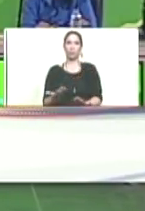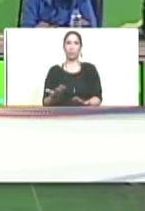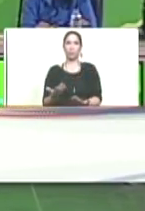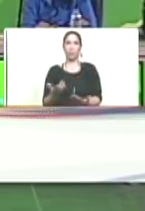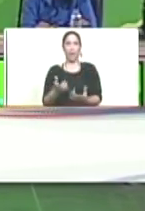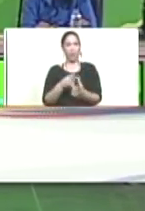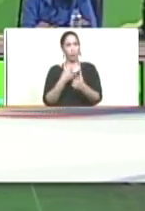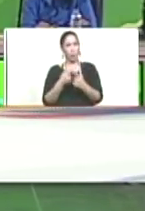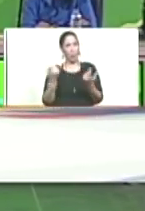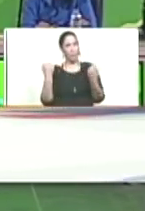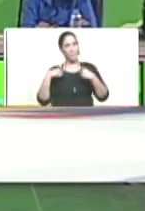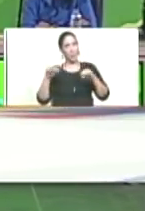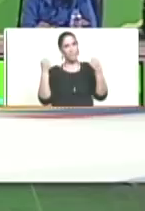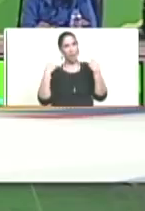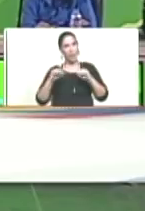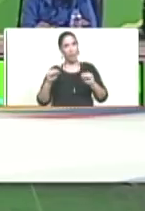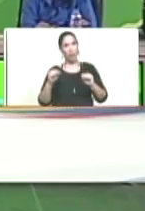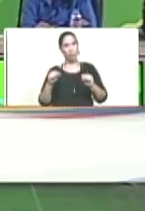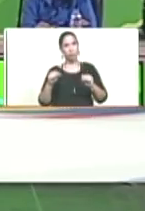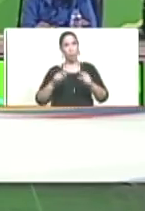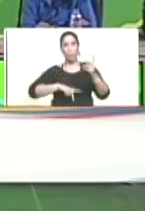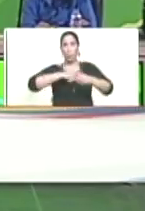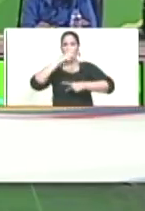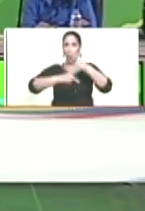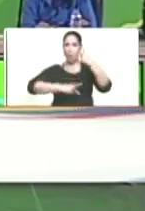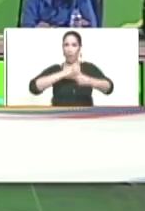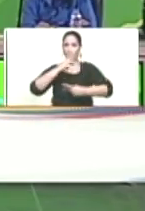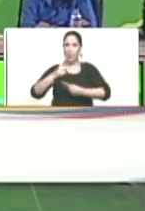preparado un programa económico